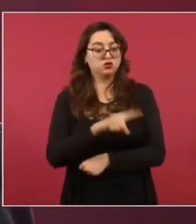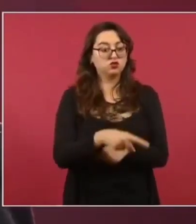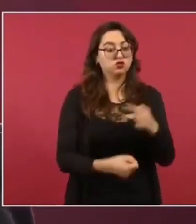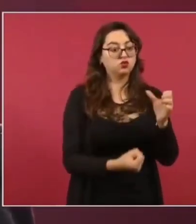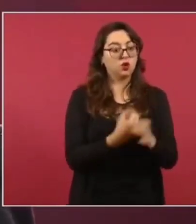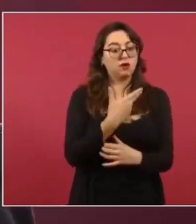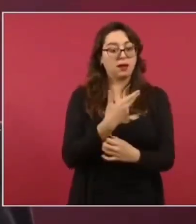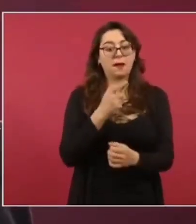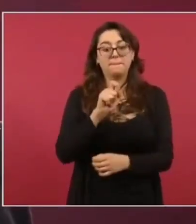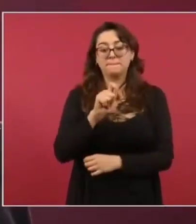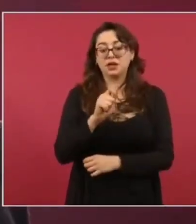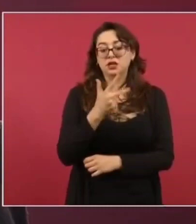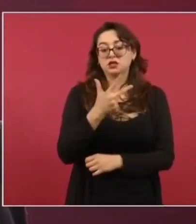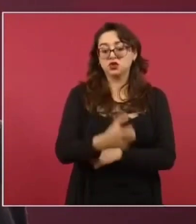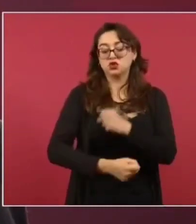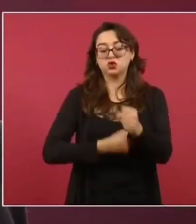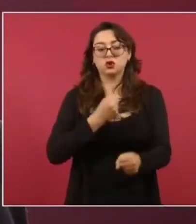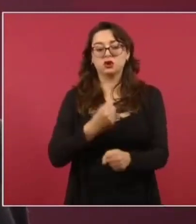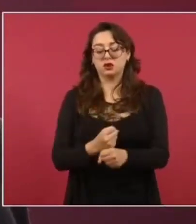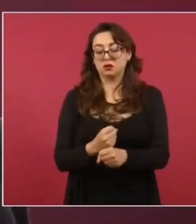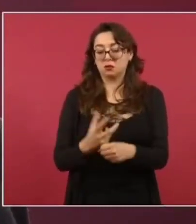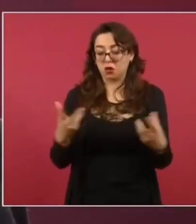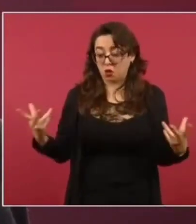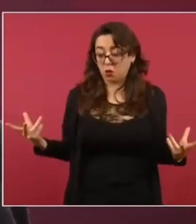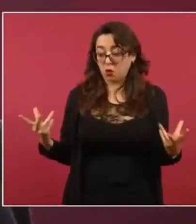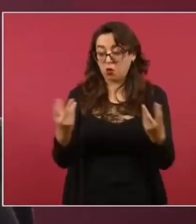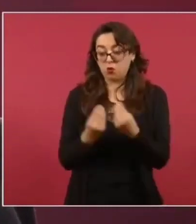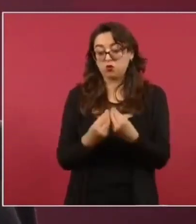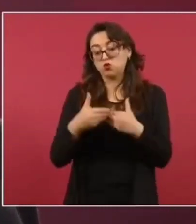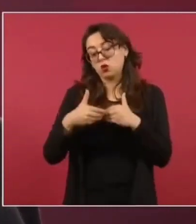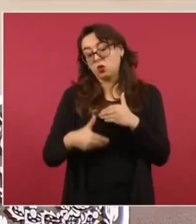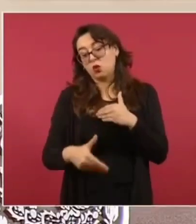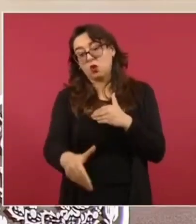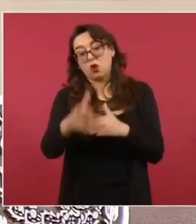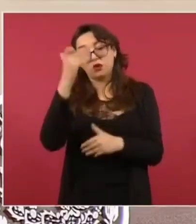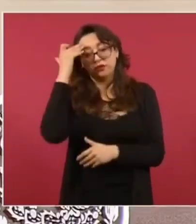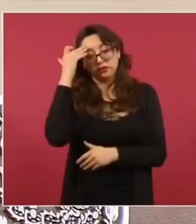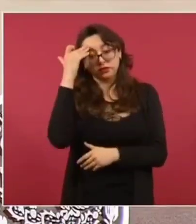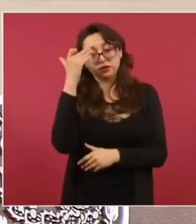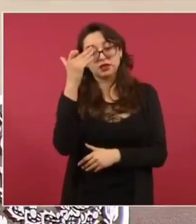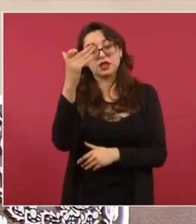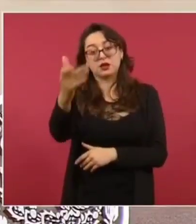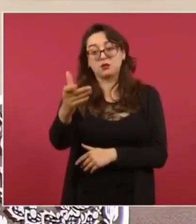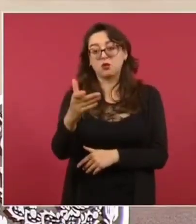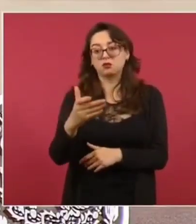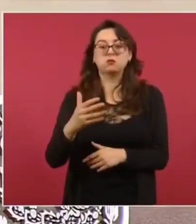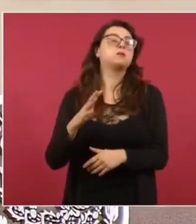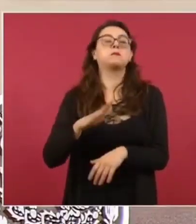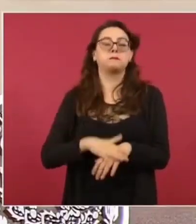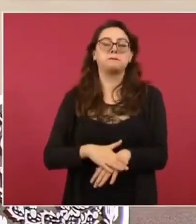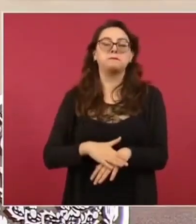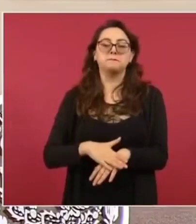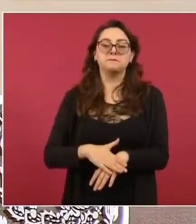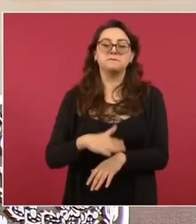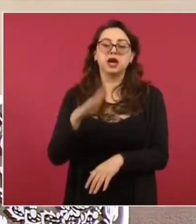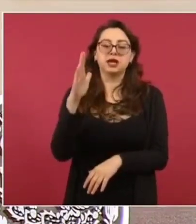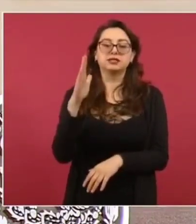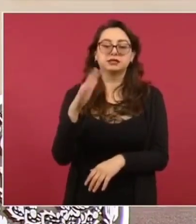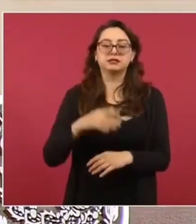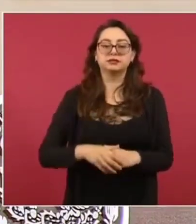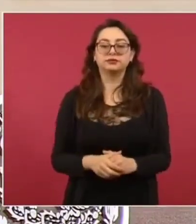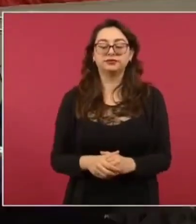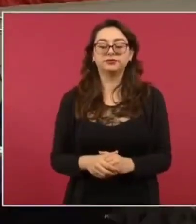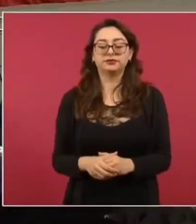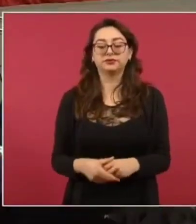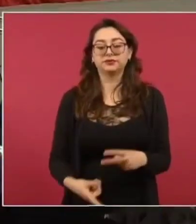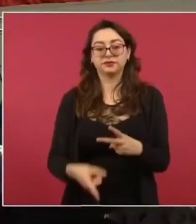y esto nos daría una mejora en la edad promedio de la planta nacional. El costo de la